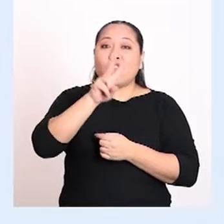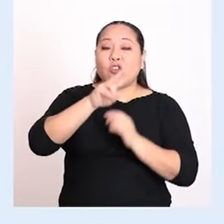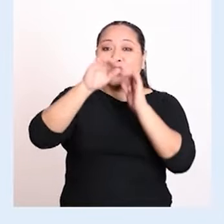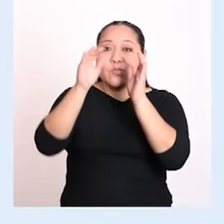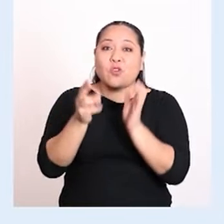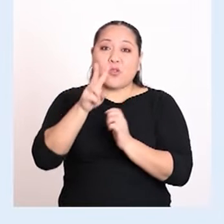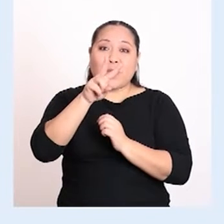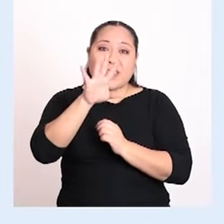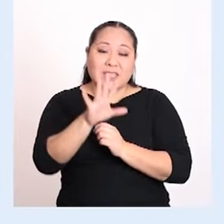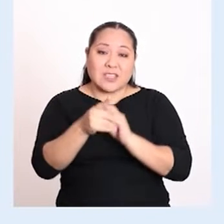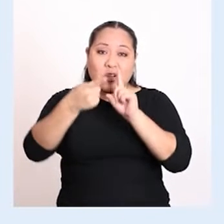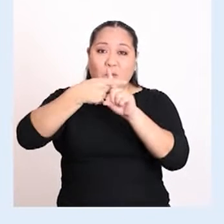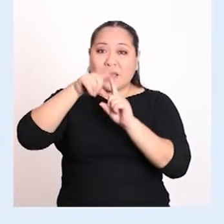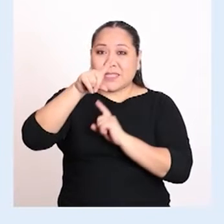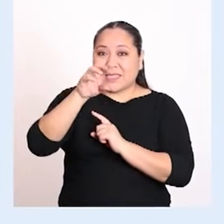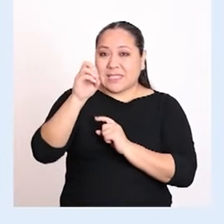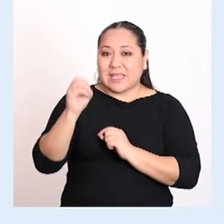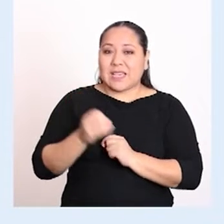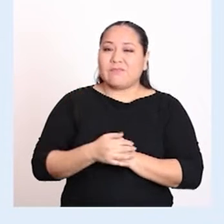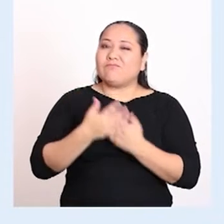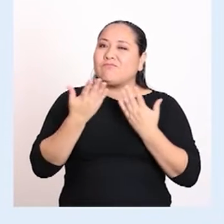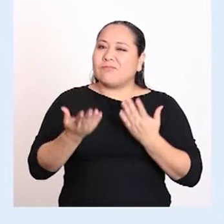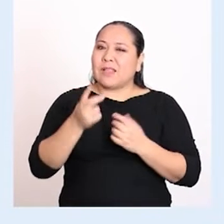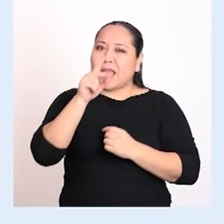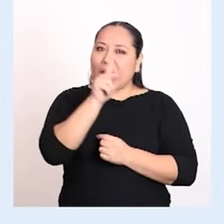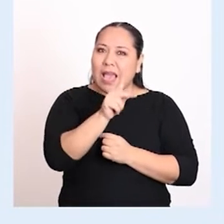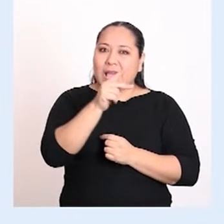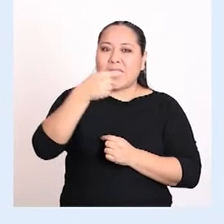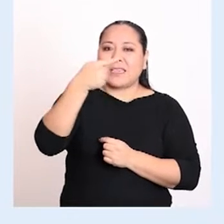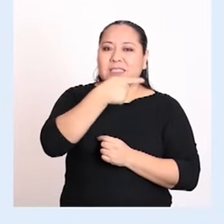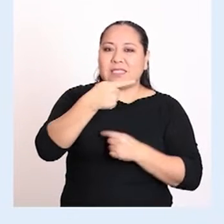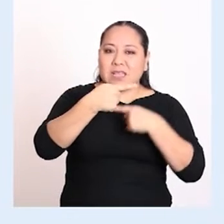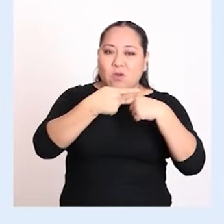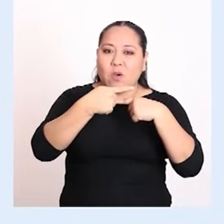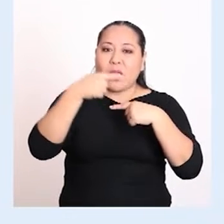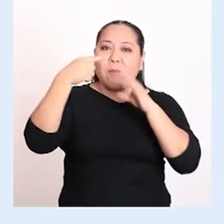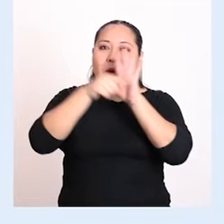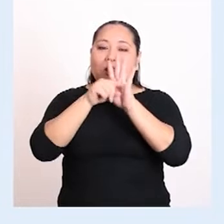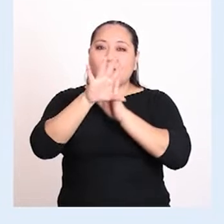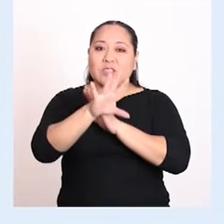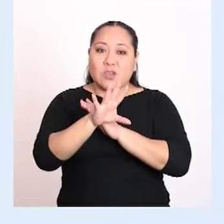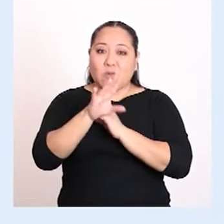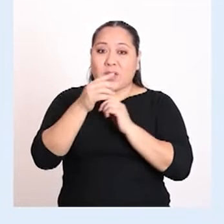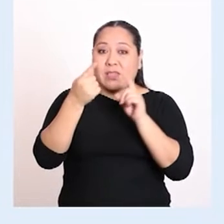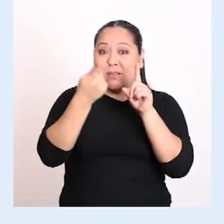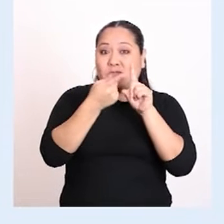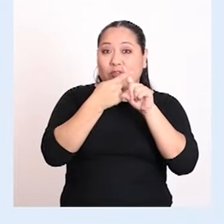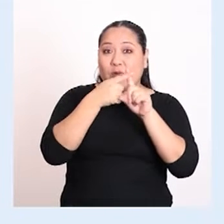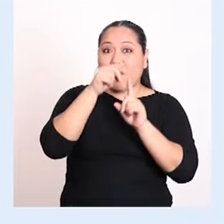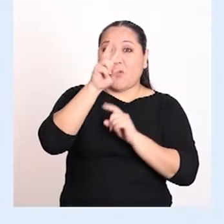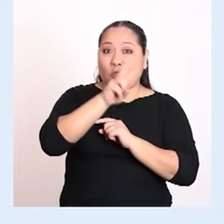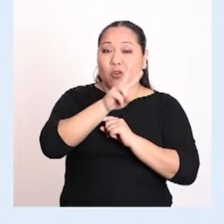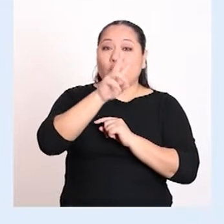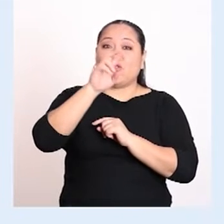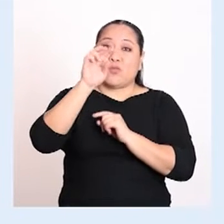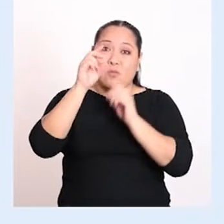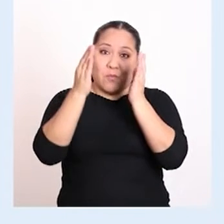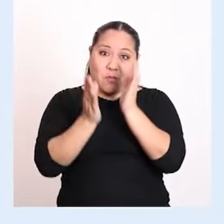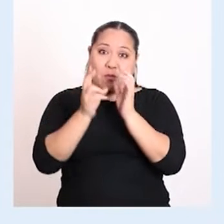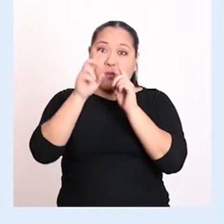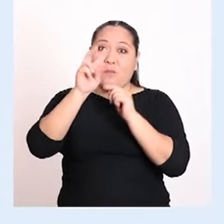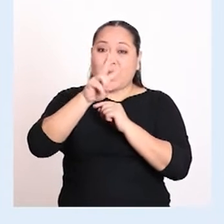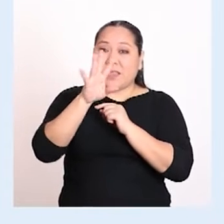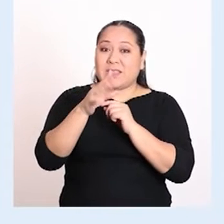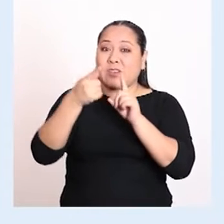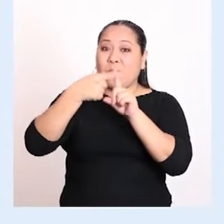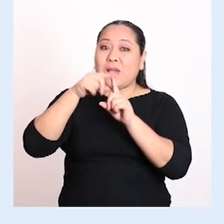por 25 más 100. Entonces k es igual a menos 50, que resultó de la multiplicación de menos 2 por